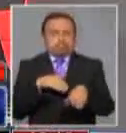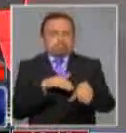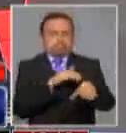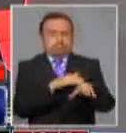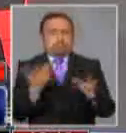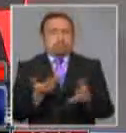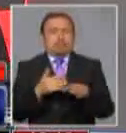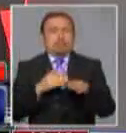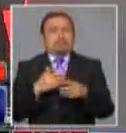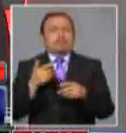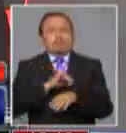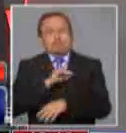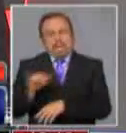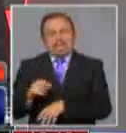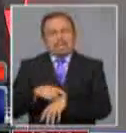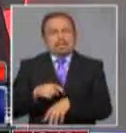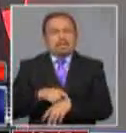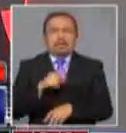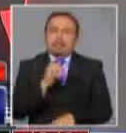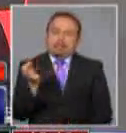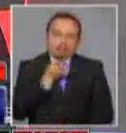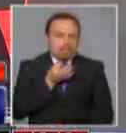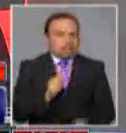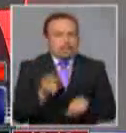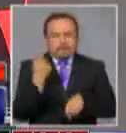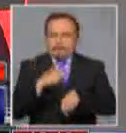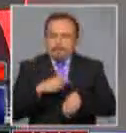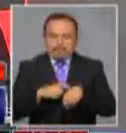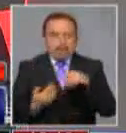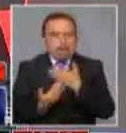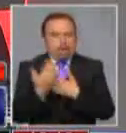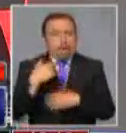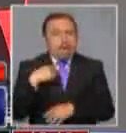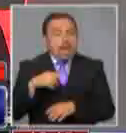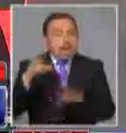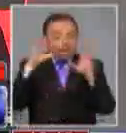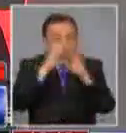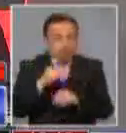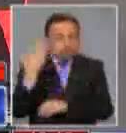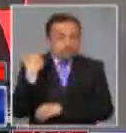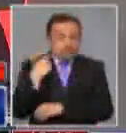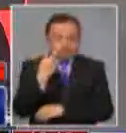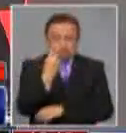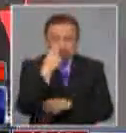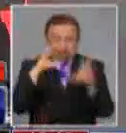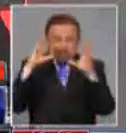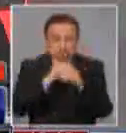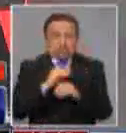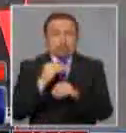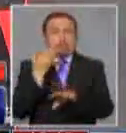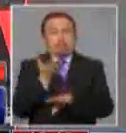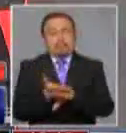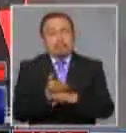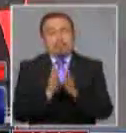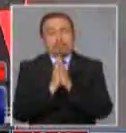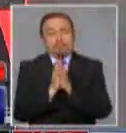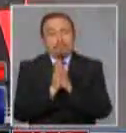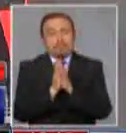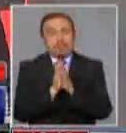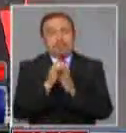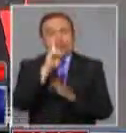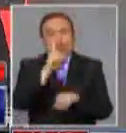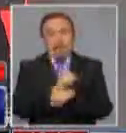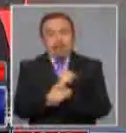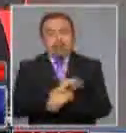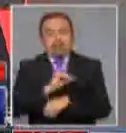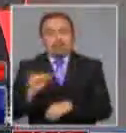esta Caravan más tarde insistieron que lo hicieramos de primera hora Y anoche a mediae nos pidieron que fuera una hora más tarde